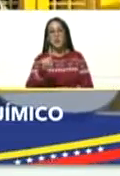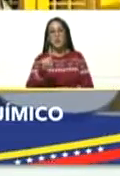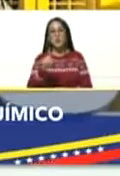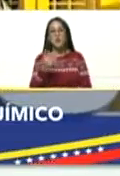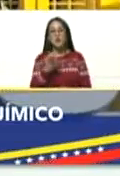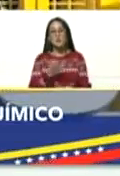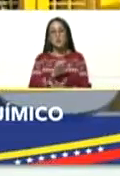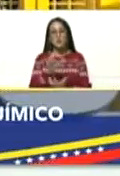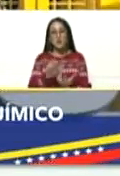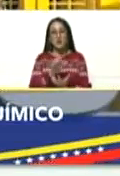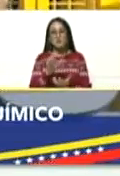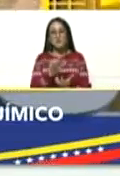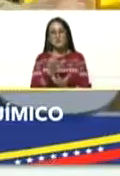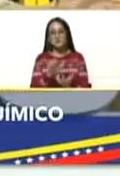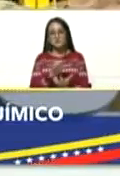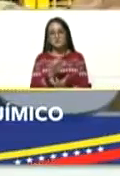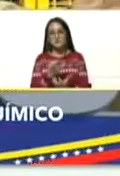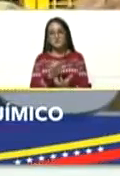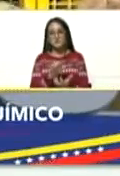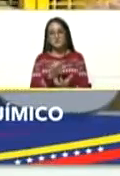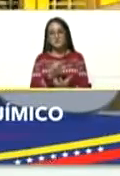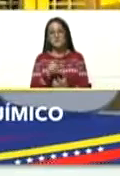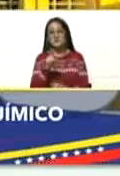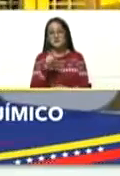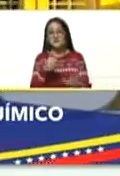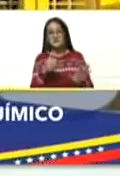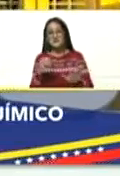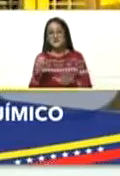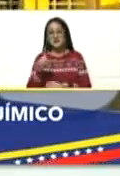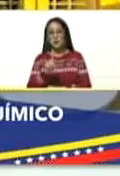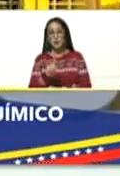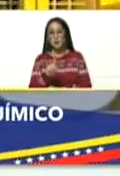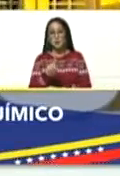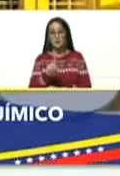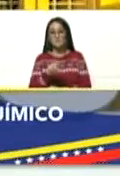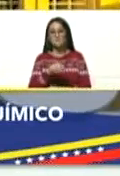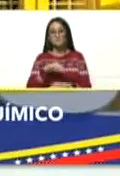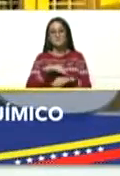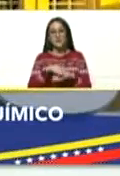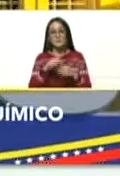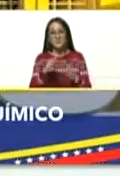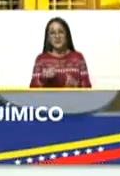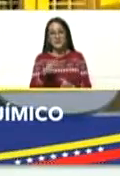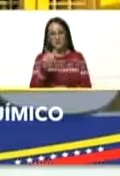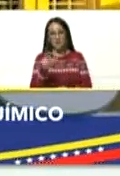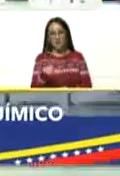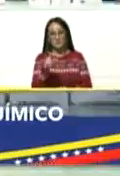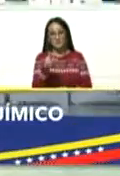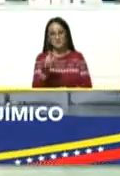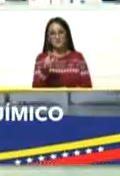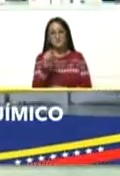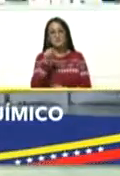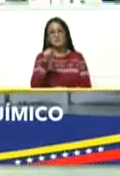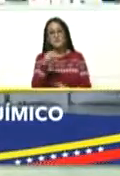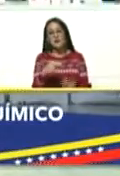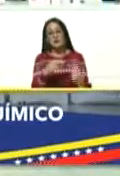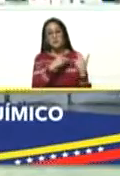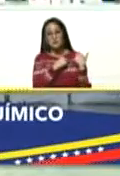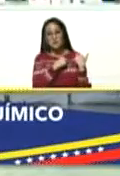problemas, inactivos. Esos 601, ministro Francisco Torrealba, su responsabilidad